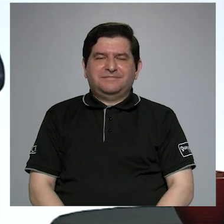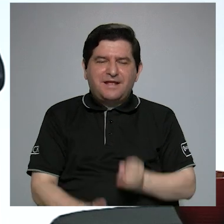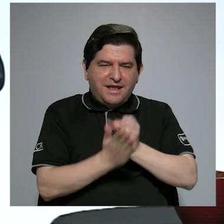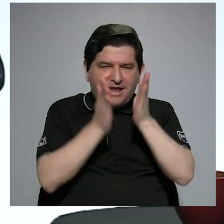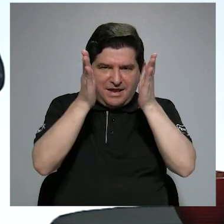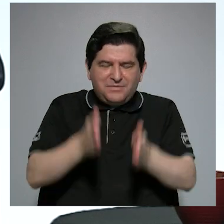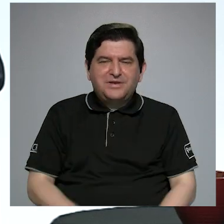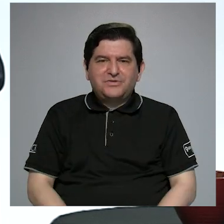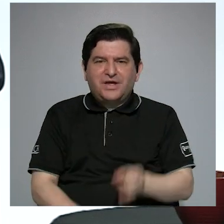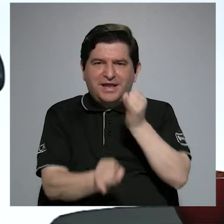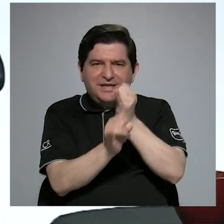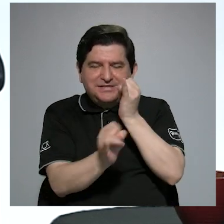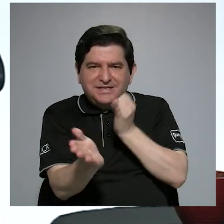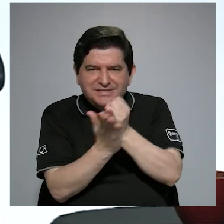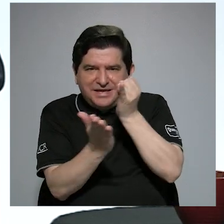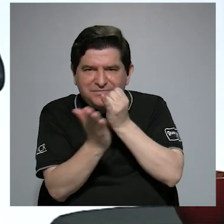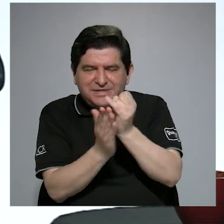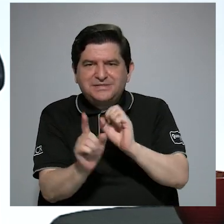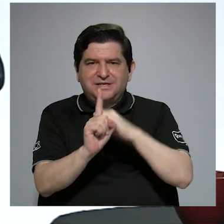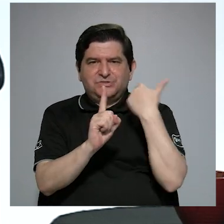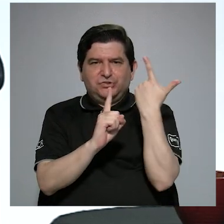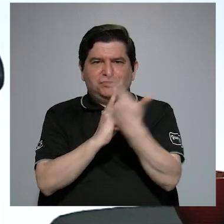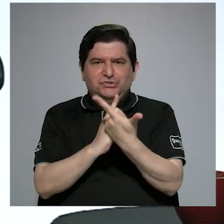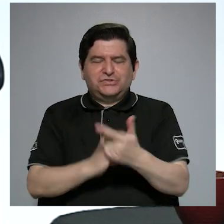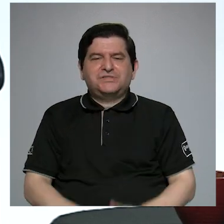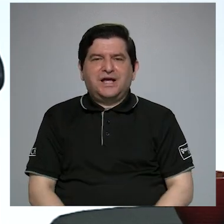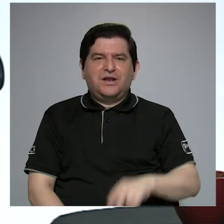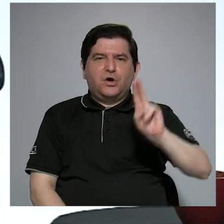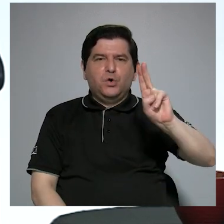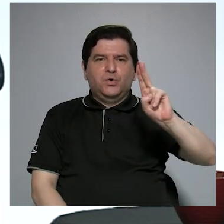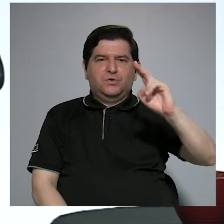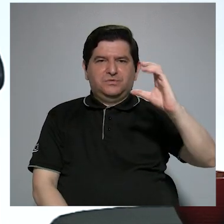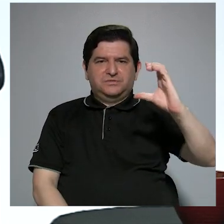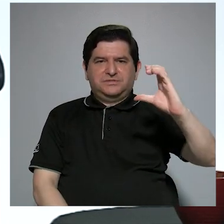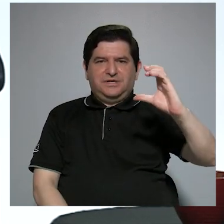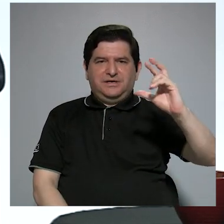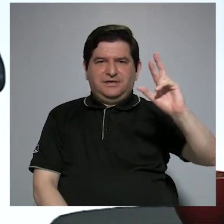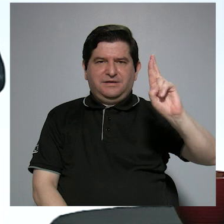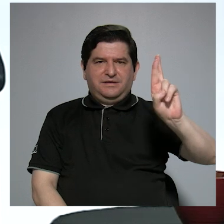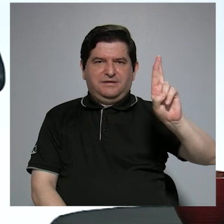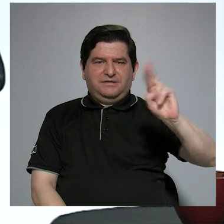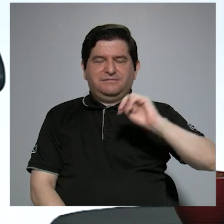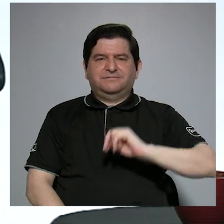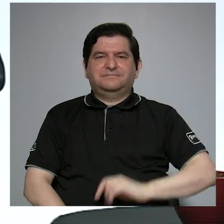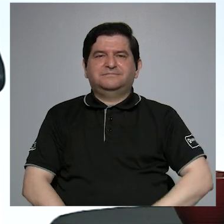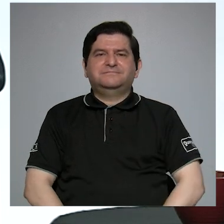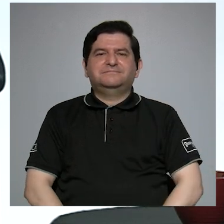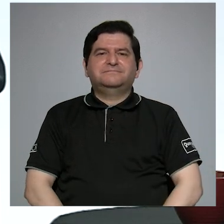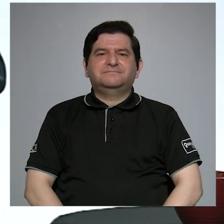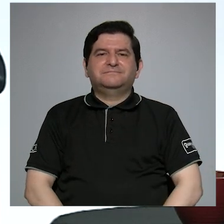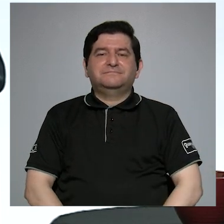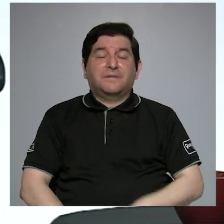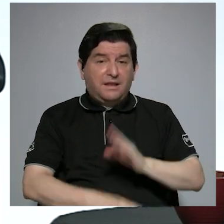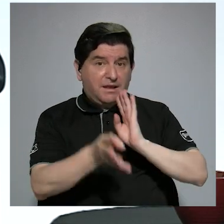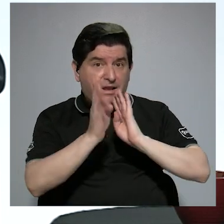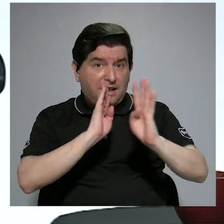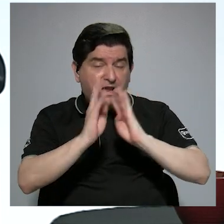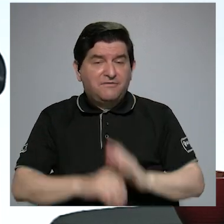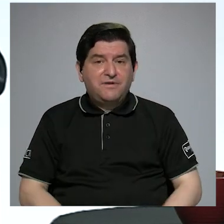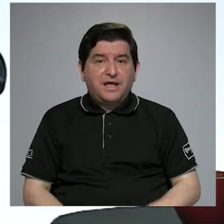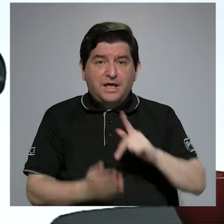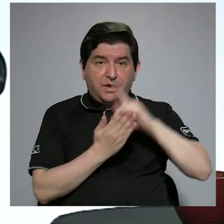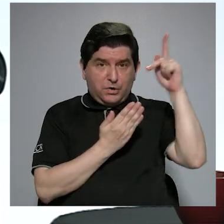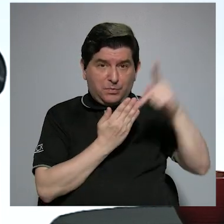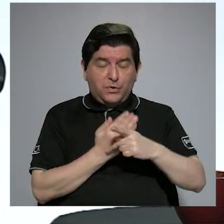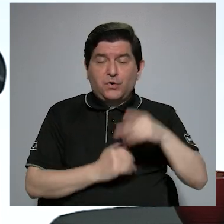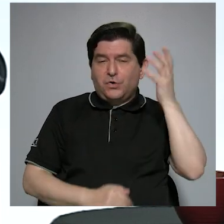e investigador en el Instituto de Investigaciones Sociales de la Universidad de Costa Rica. Hablamos